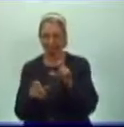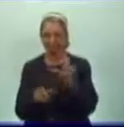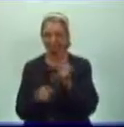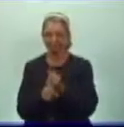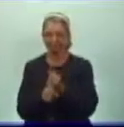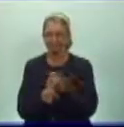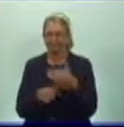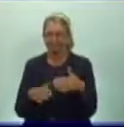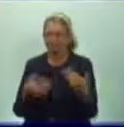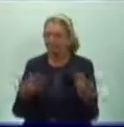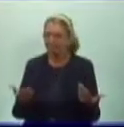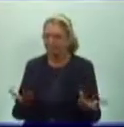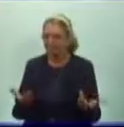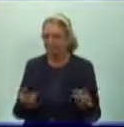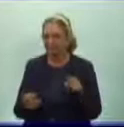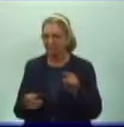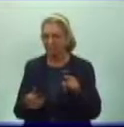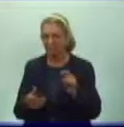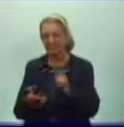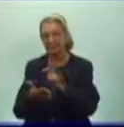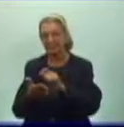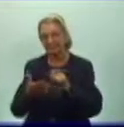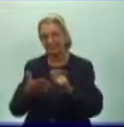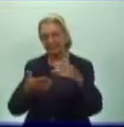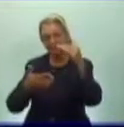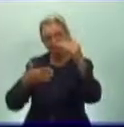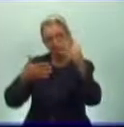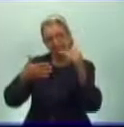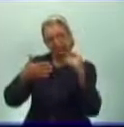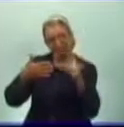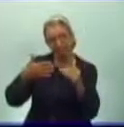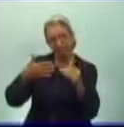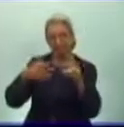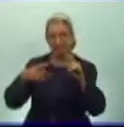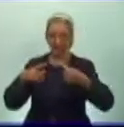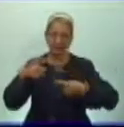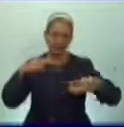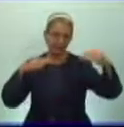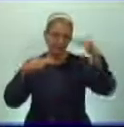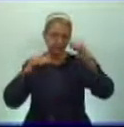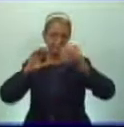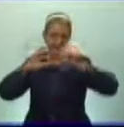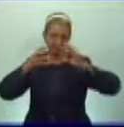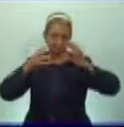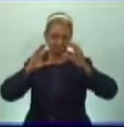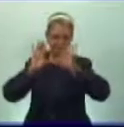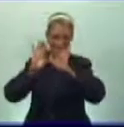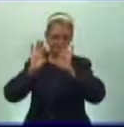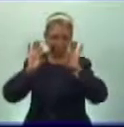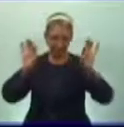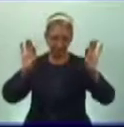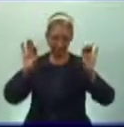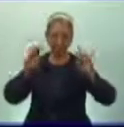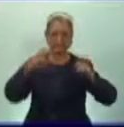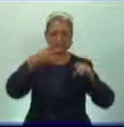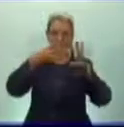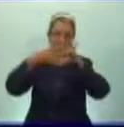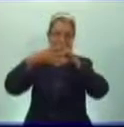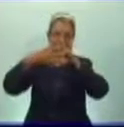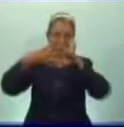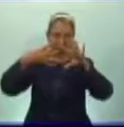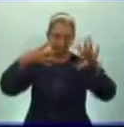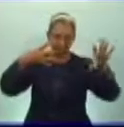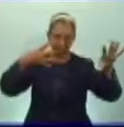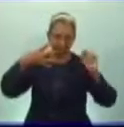esta actividad, ustedes van a escribir debajo los meses del año. Recuerden bien que tienen que trabajar dentro del